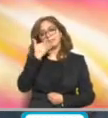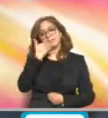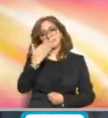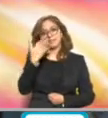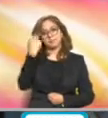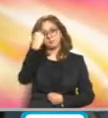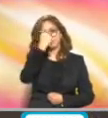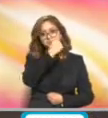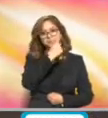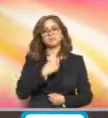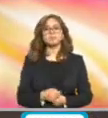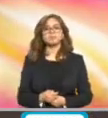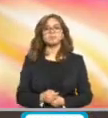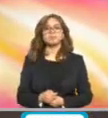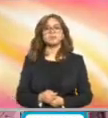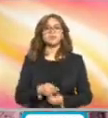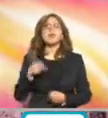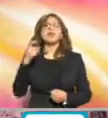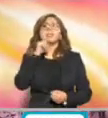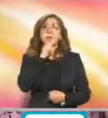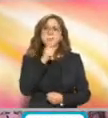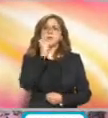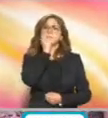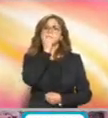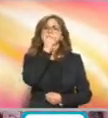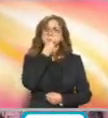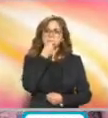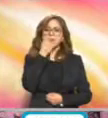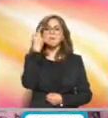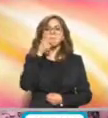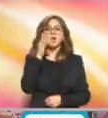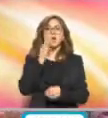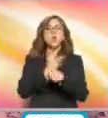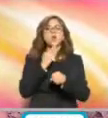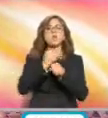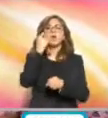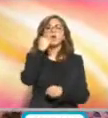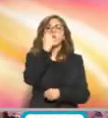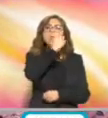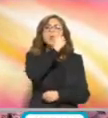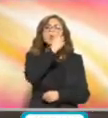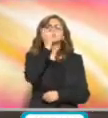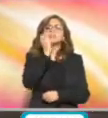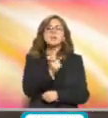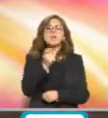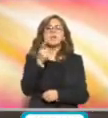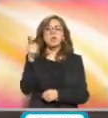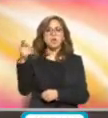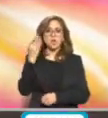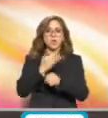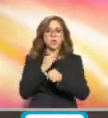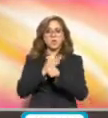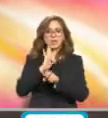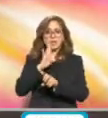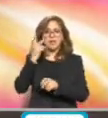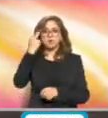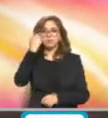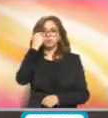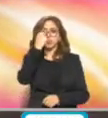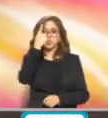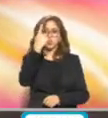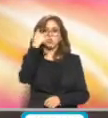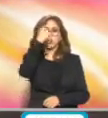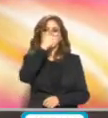ti. Por ejemplo, en labiales también totalmente, ¿no? Pero bueno, ahora que vamos a hablar de los ojos, platícanos en ella, porque ya viene preparada de un ojito. Sí,